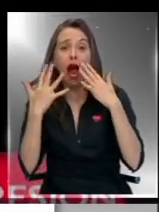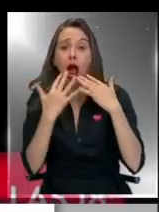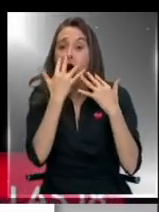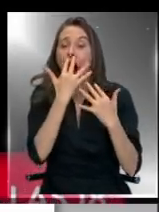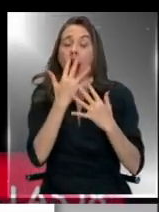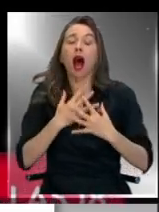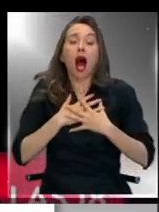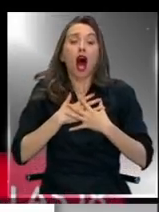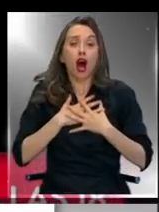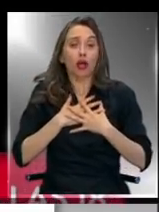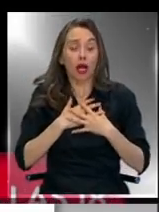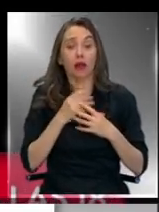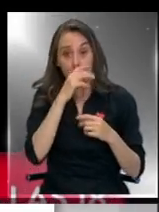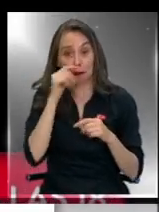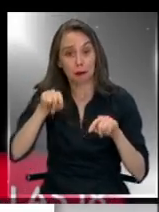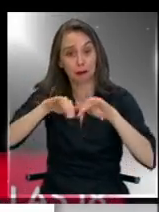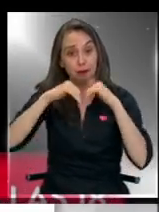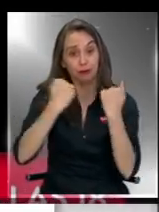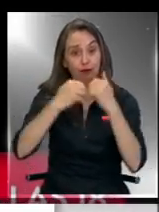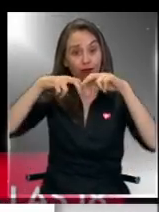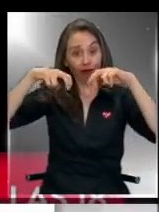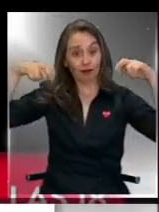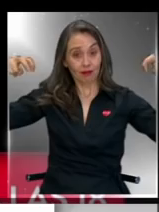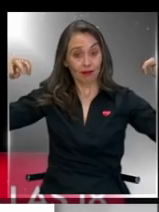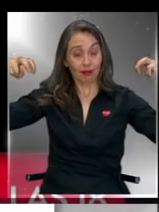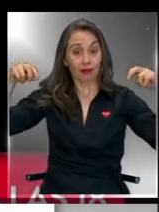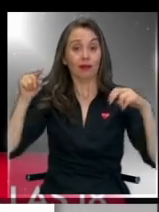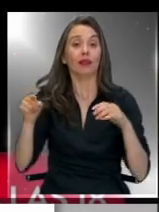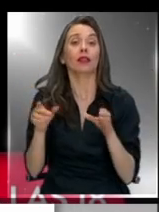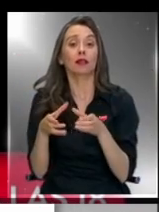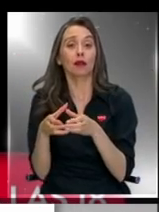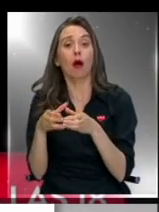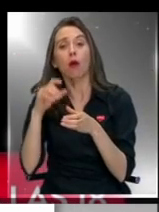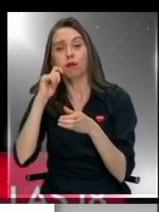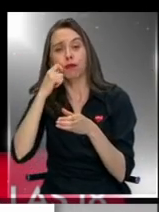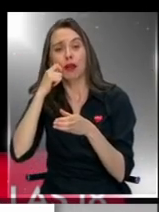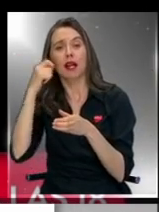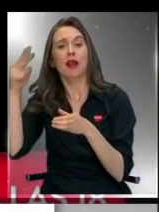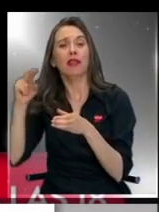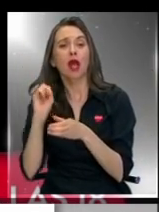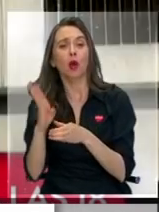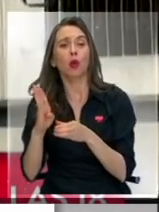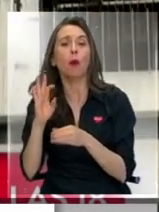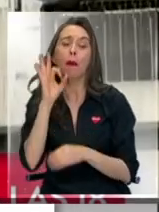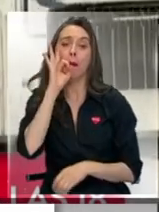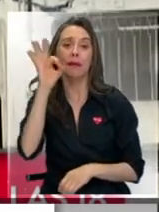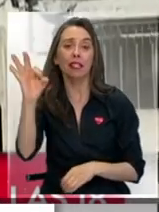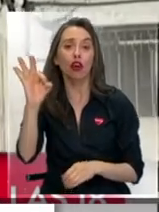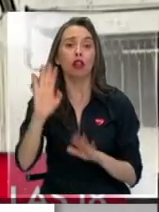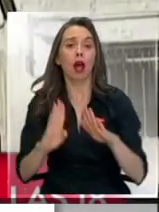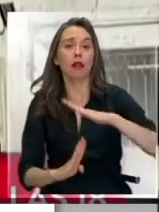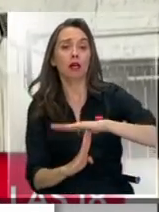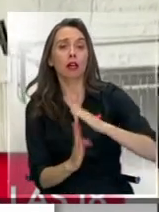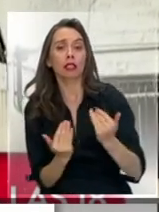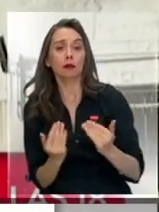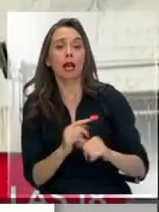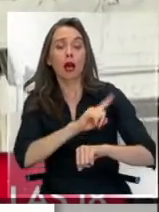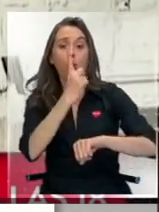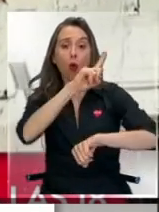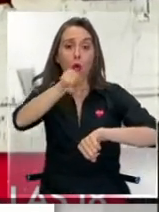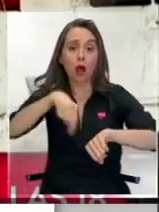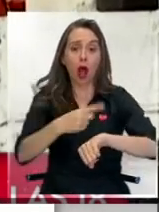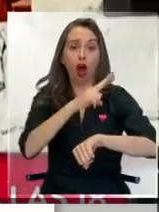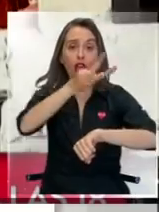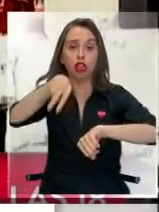atendiendo. En la galería, el pueblo millonario esperaba la final. Retrasada inicialmente una hora, luego dos.